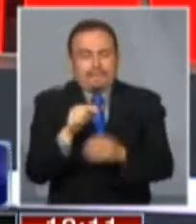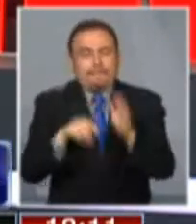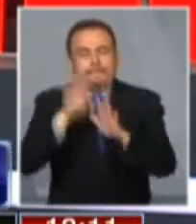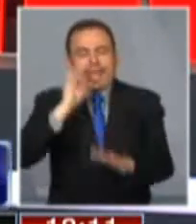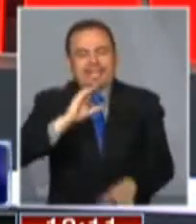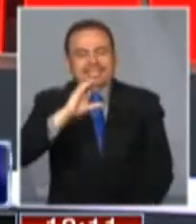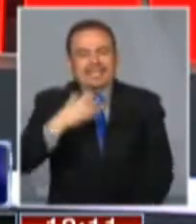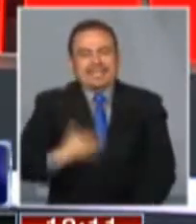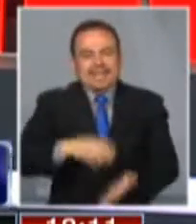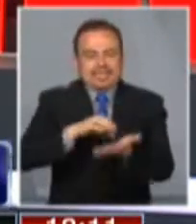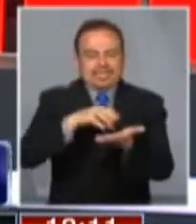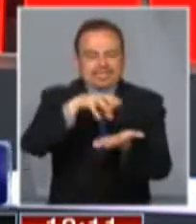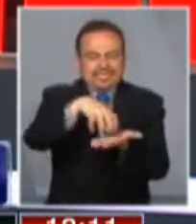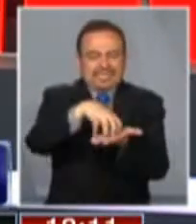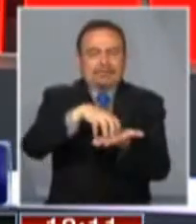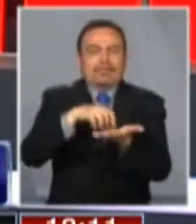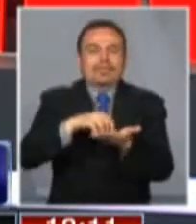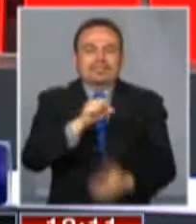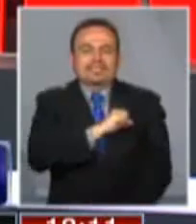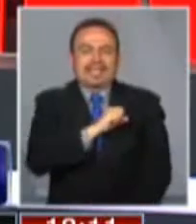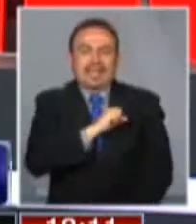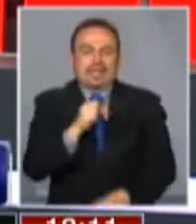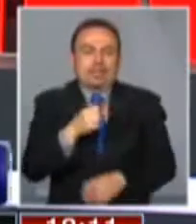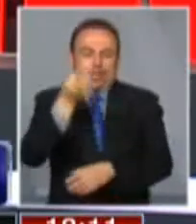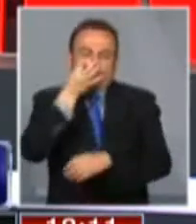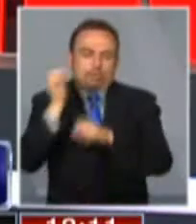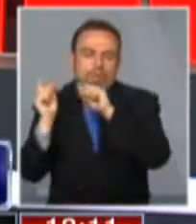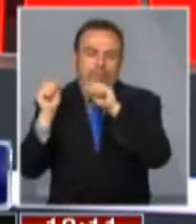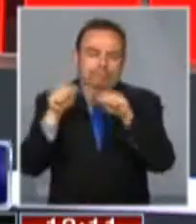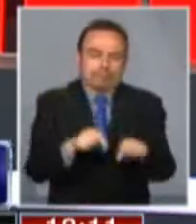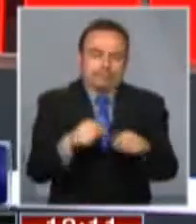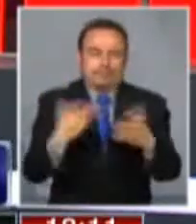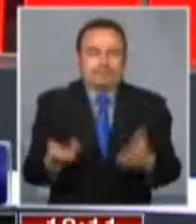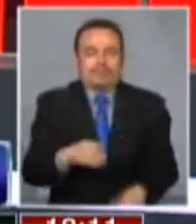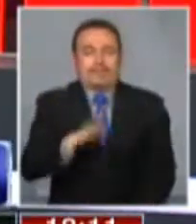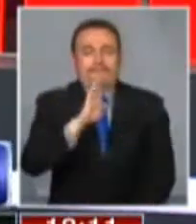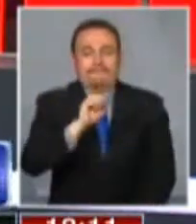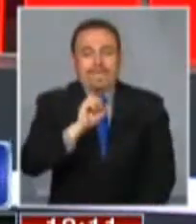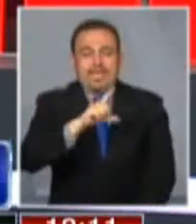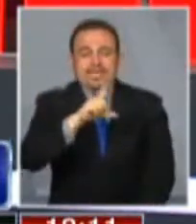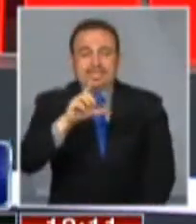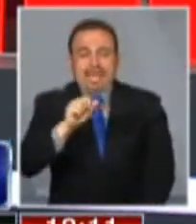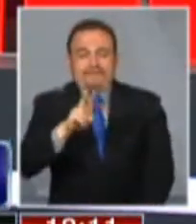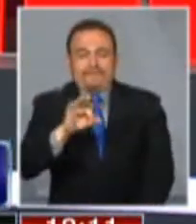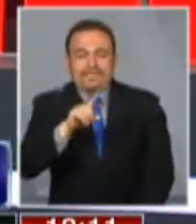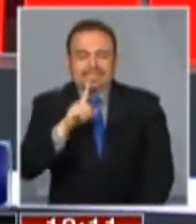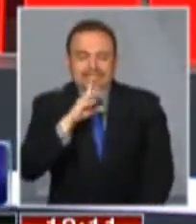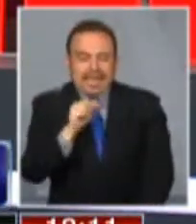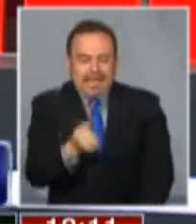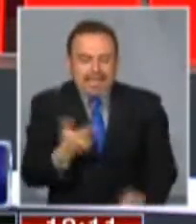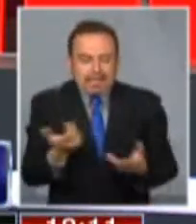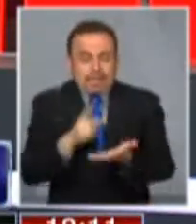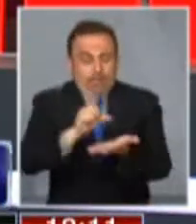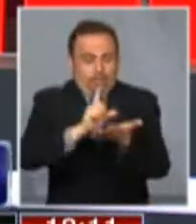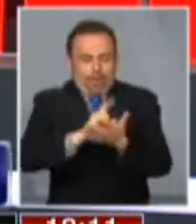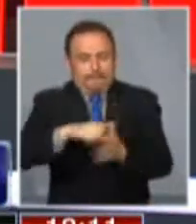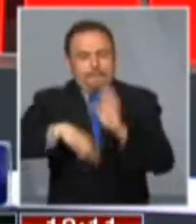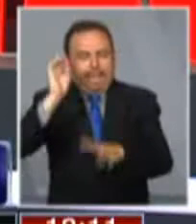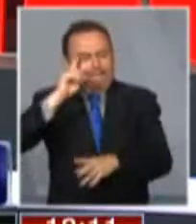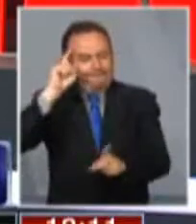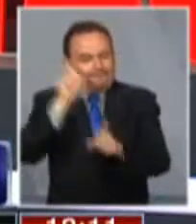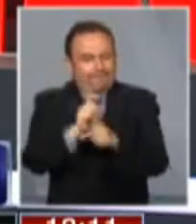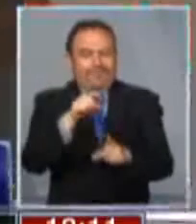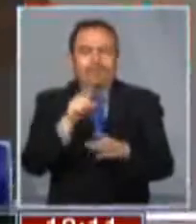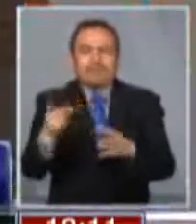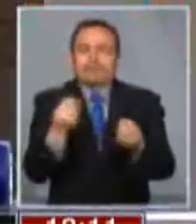característicos de la ciudad de Santiago. Cuando llegan turistas, Bellavista es uno de los principales lugares donde los llevan. ¿Cuál es el balance que tienen ustedes